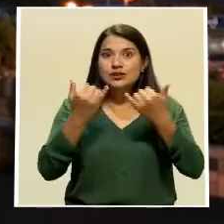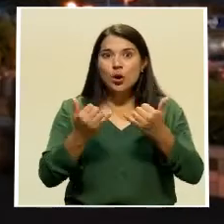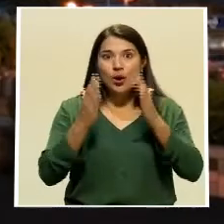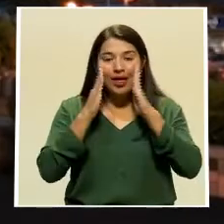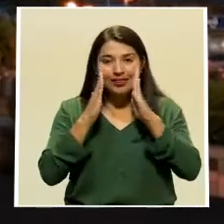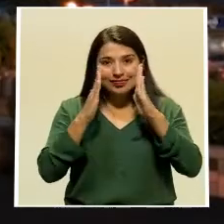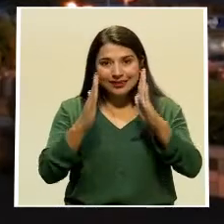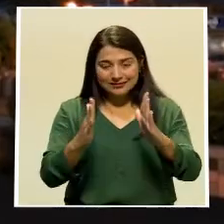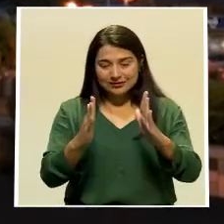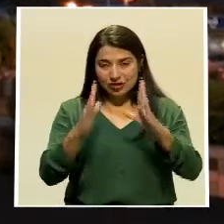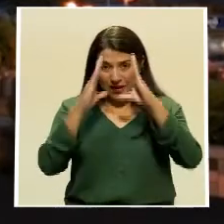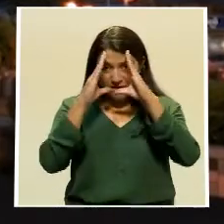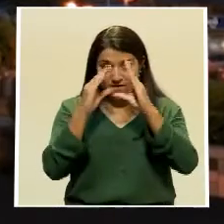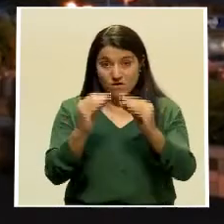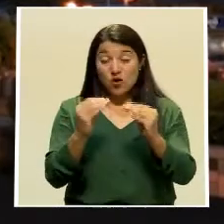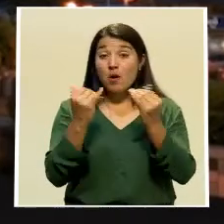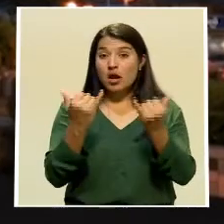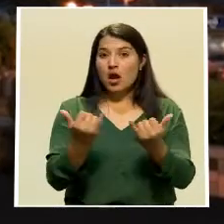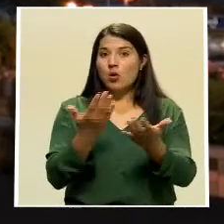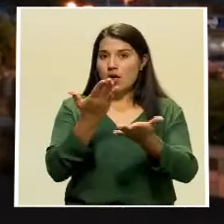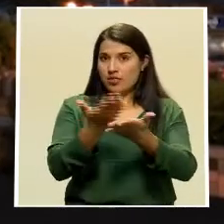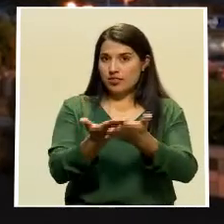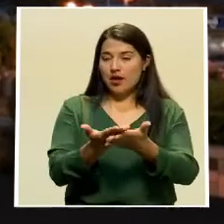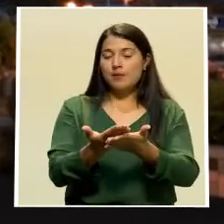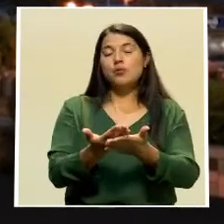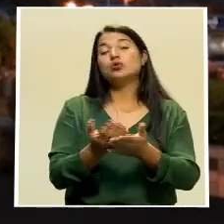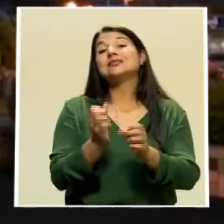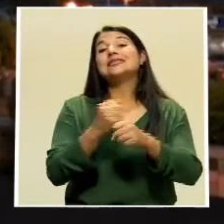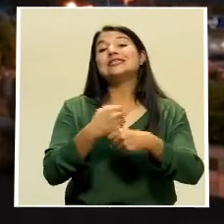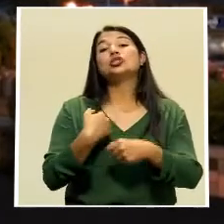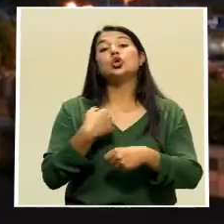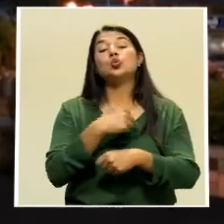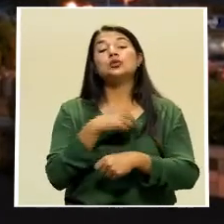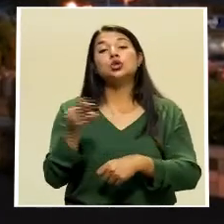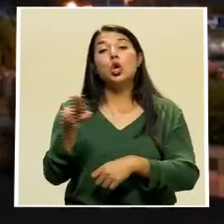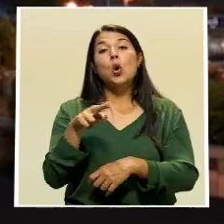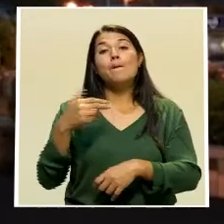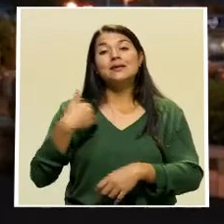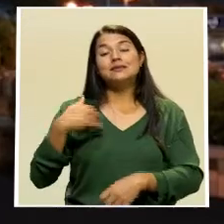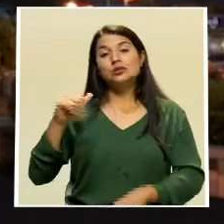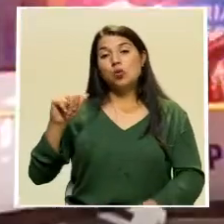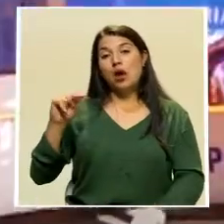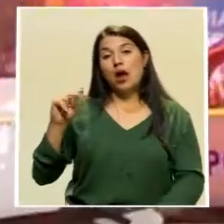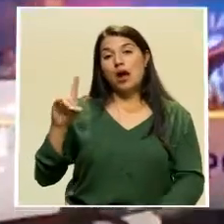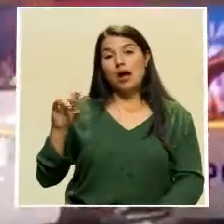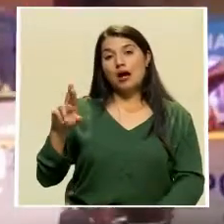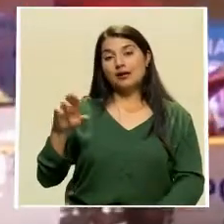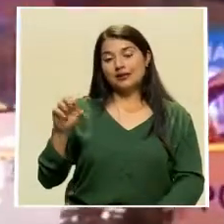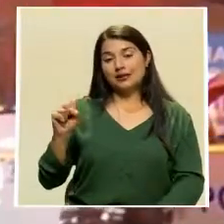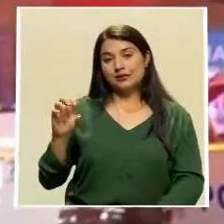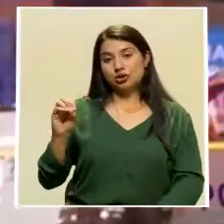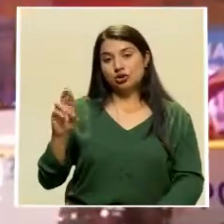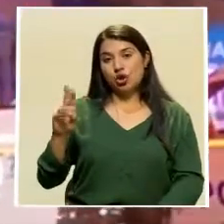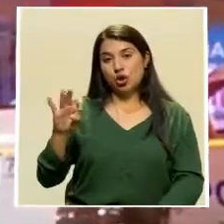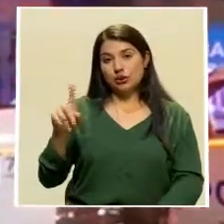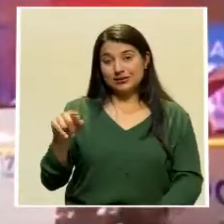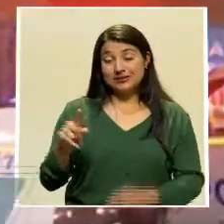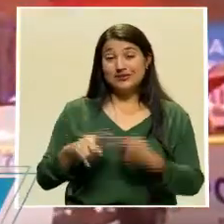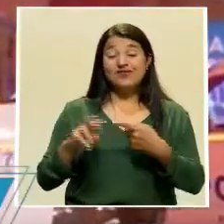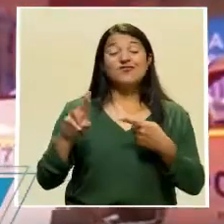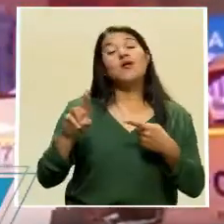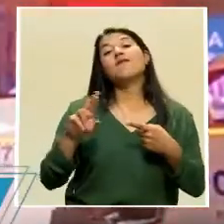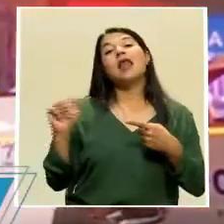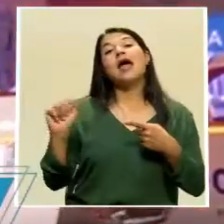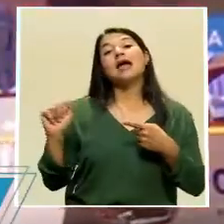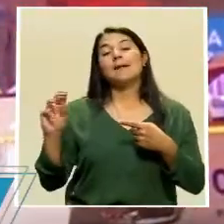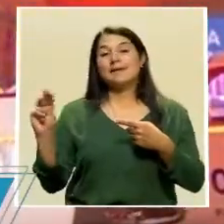que le vamos a brindar en la siguiente nota que preparó nuestro compañero Andrés Ortiz. Rafael Ángel Delgado Miranda, de